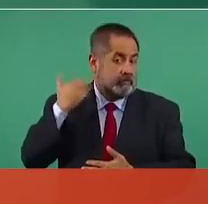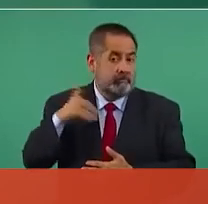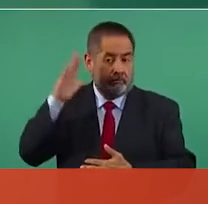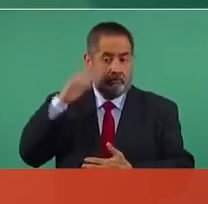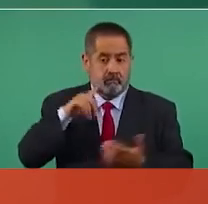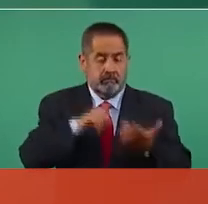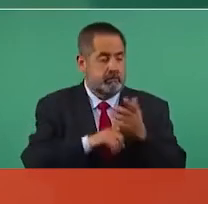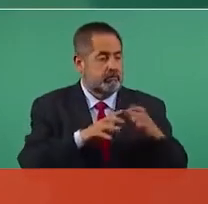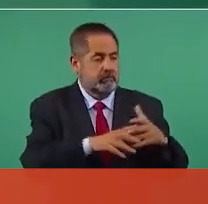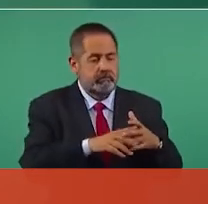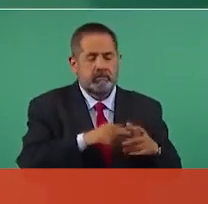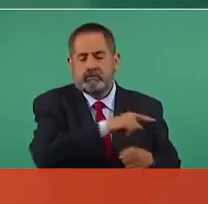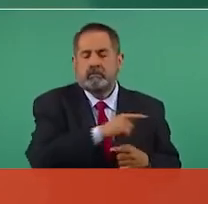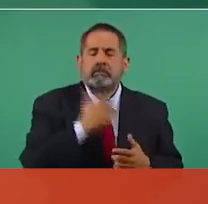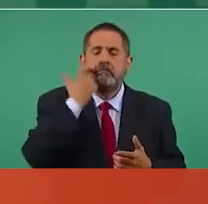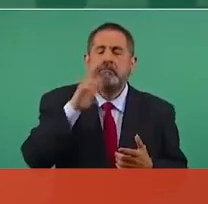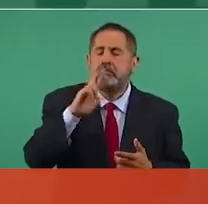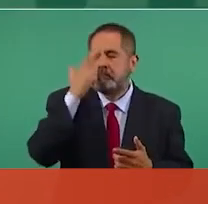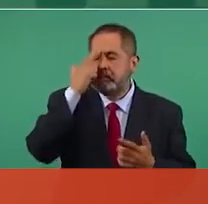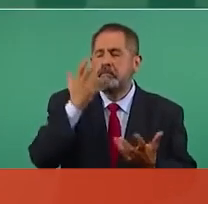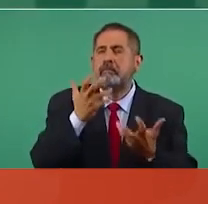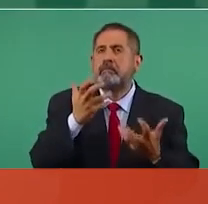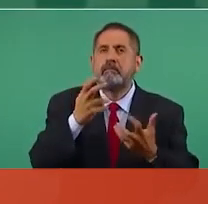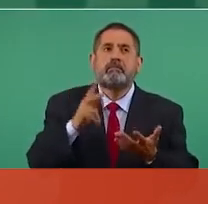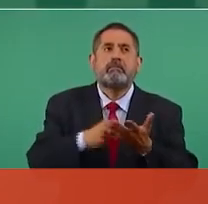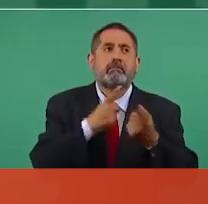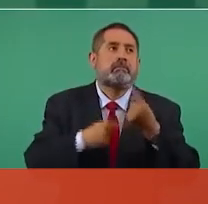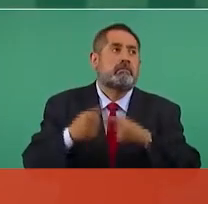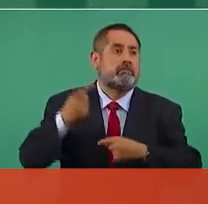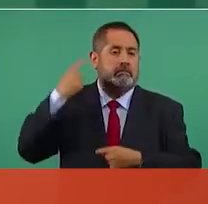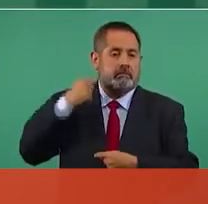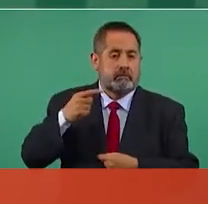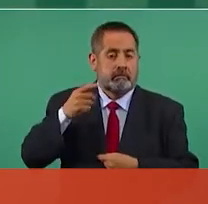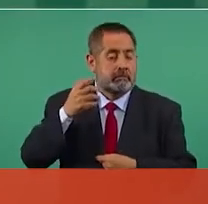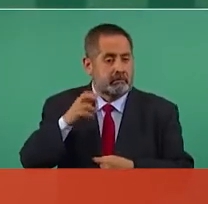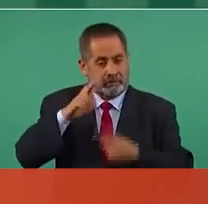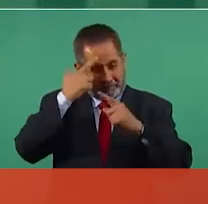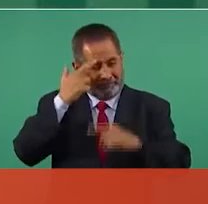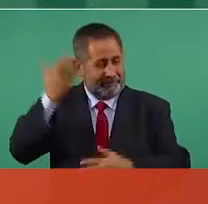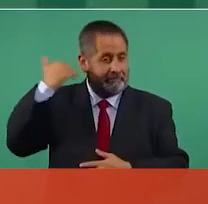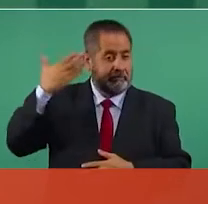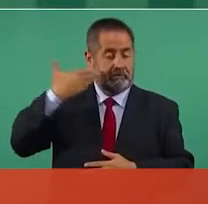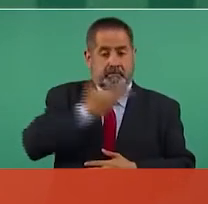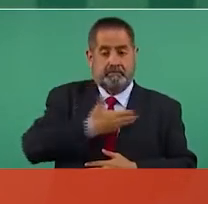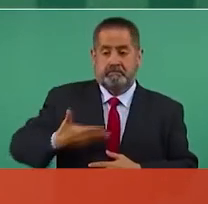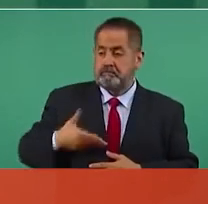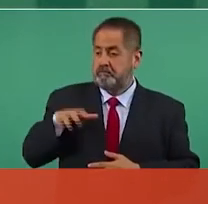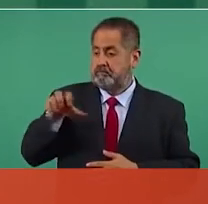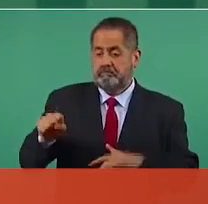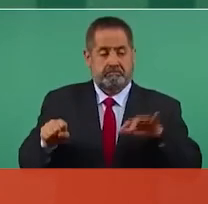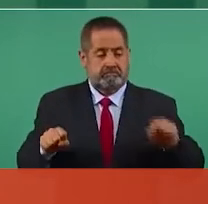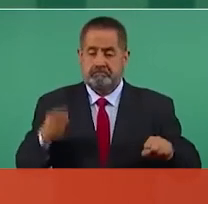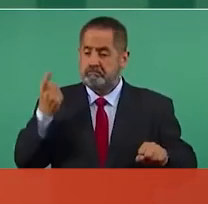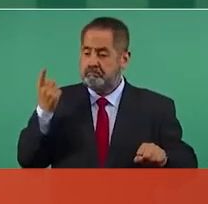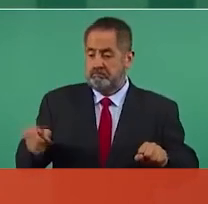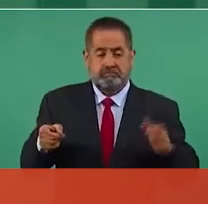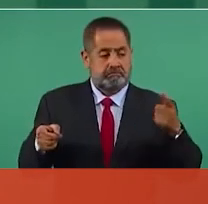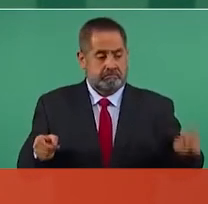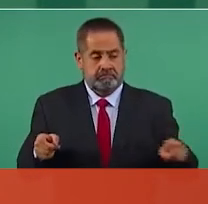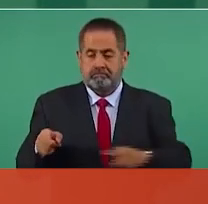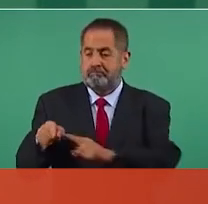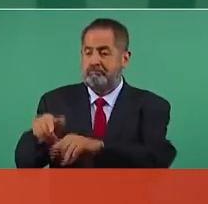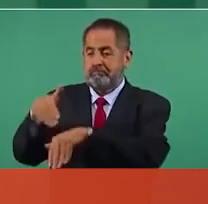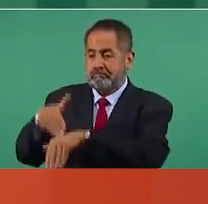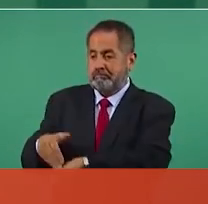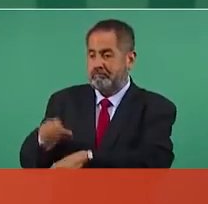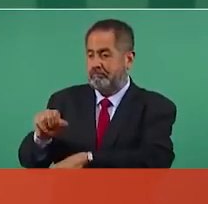ellos como que añoran ese tiempo, cuando el poder de los poderes era el Ejecutivo y el Poder Judicial y el Poder